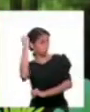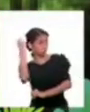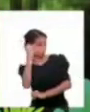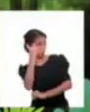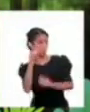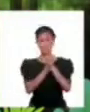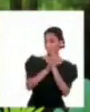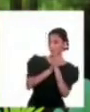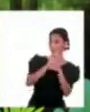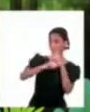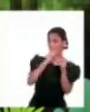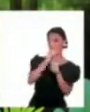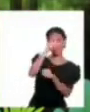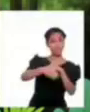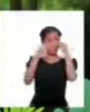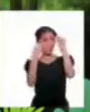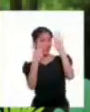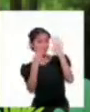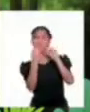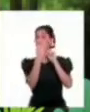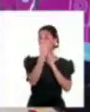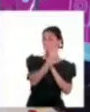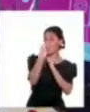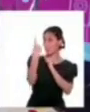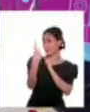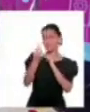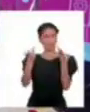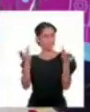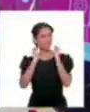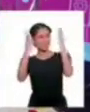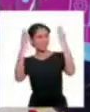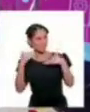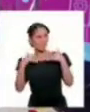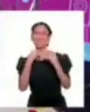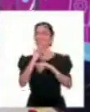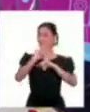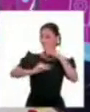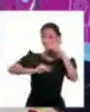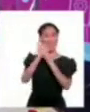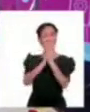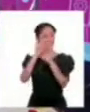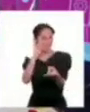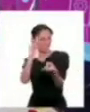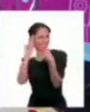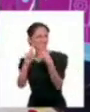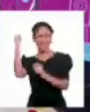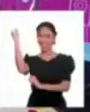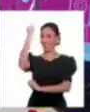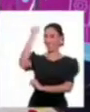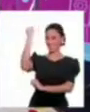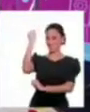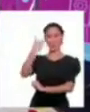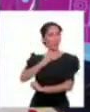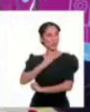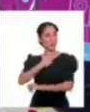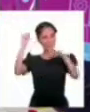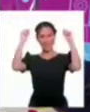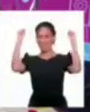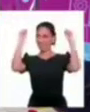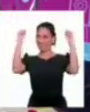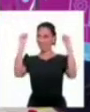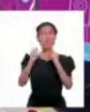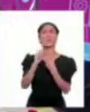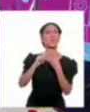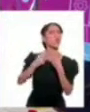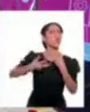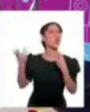desde 1821? Las mujeres hemos conseguido grandes logros gracias a nuestro propio esfuerzo. Uno